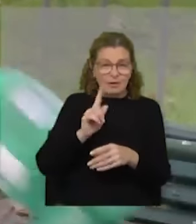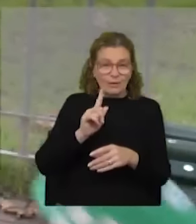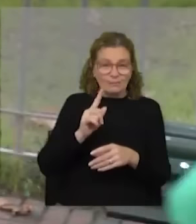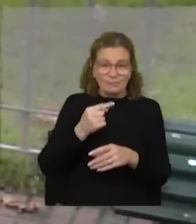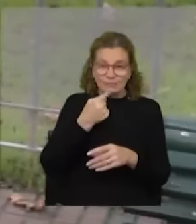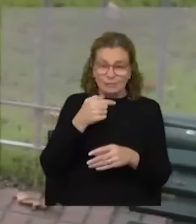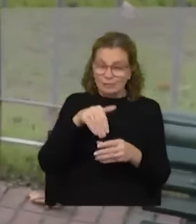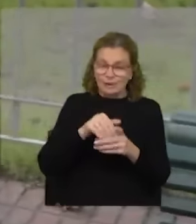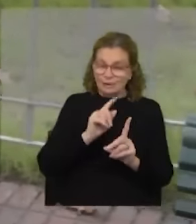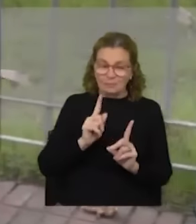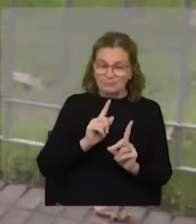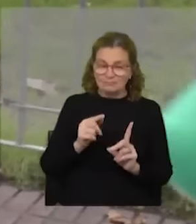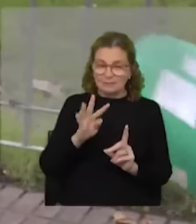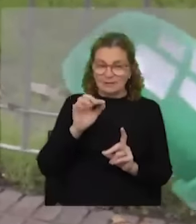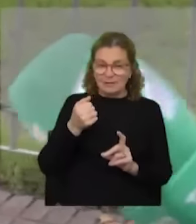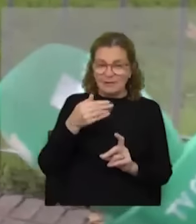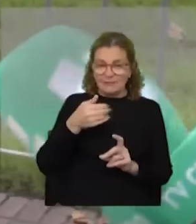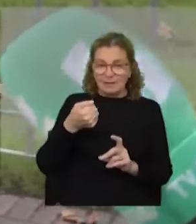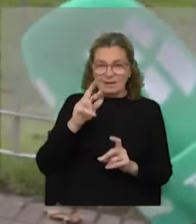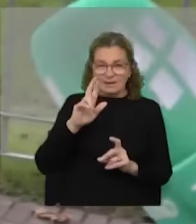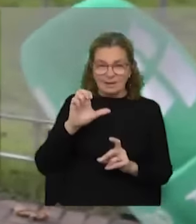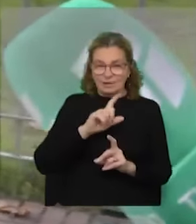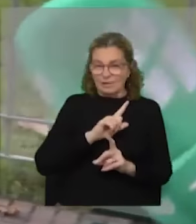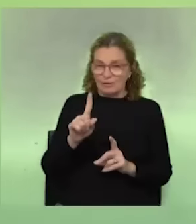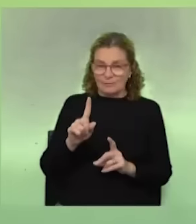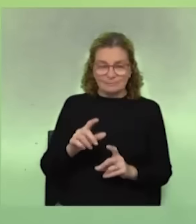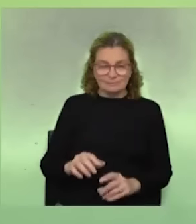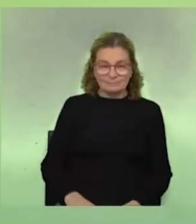No no claramente no